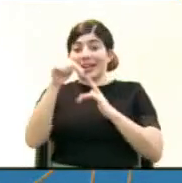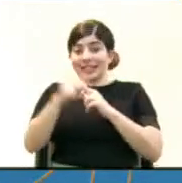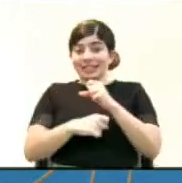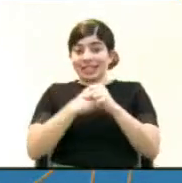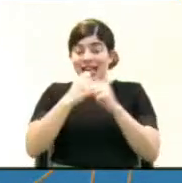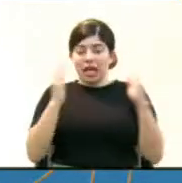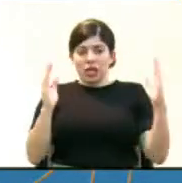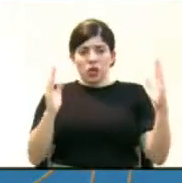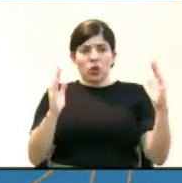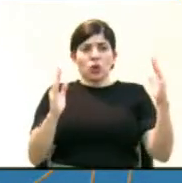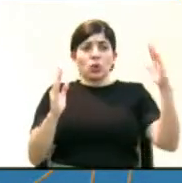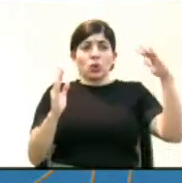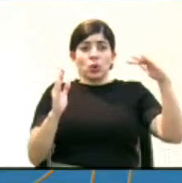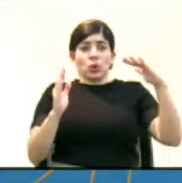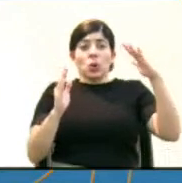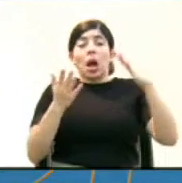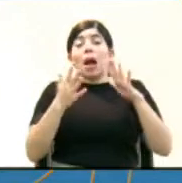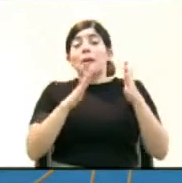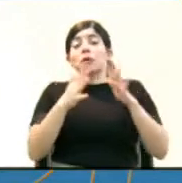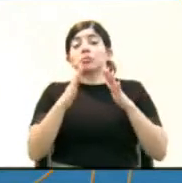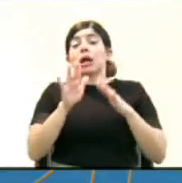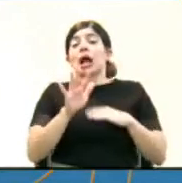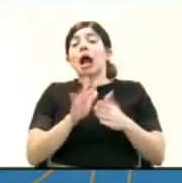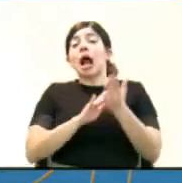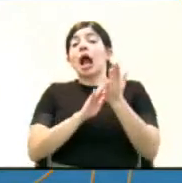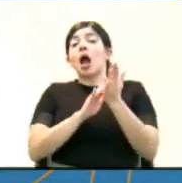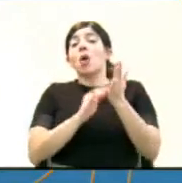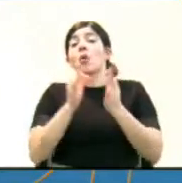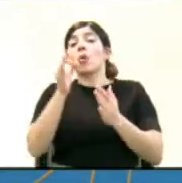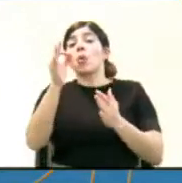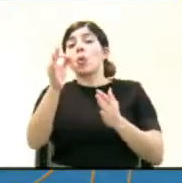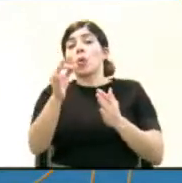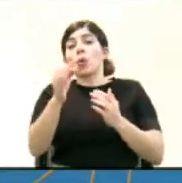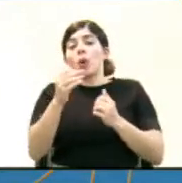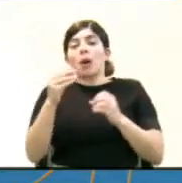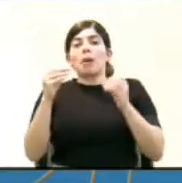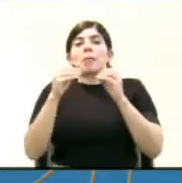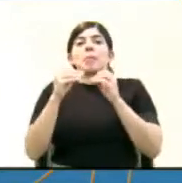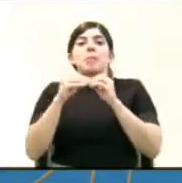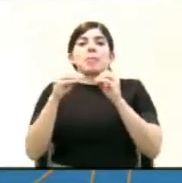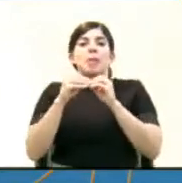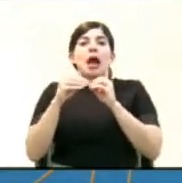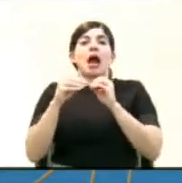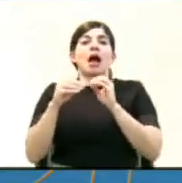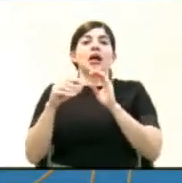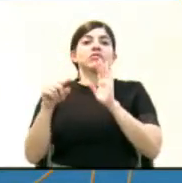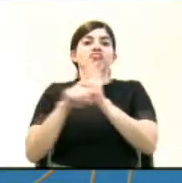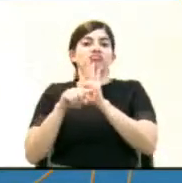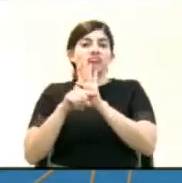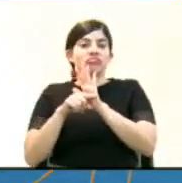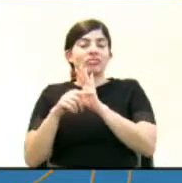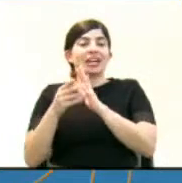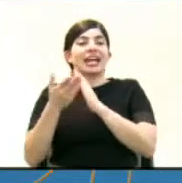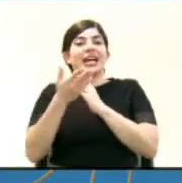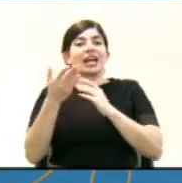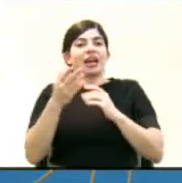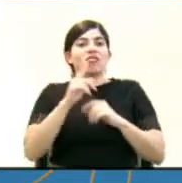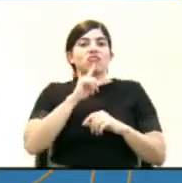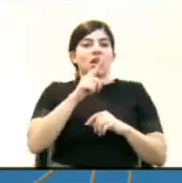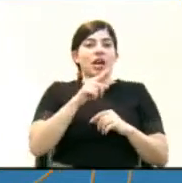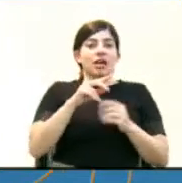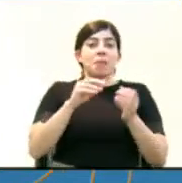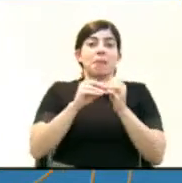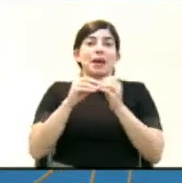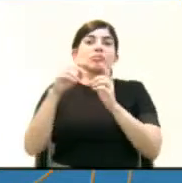las proyecciones por lo general eran más pesimistas de lo que fue la realidad. O sea, teníamos en